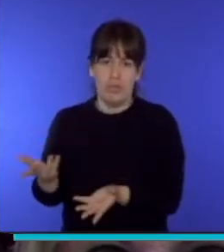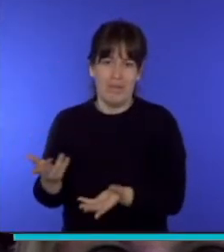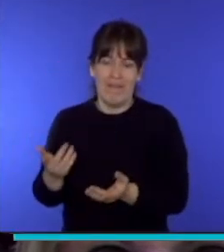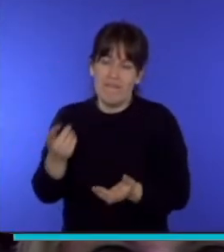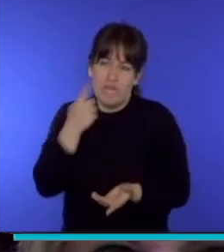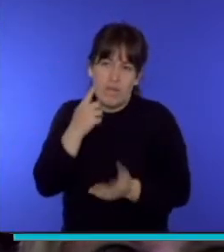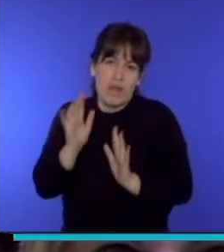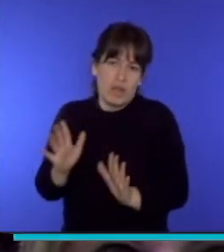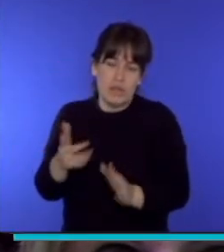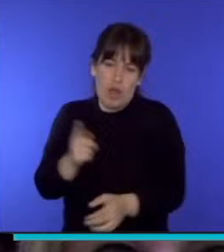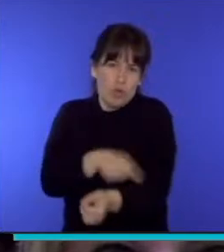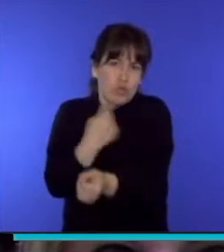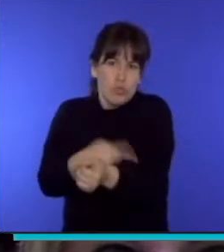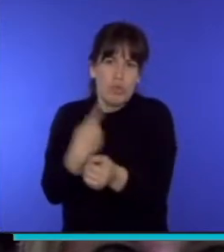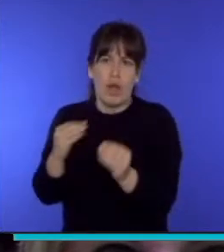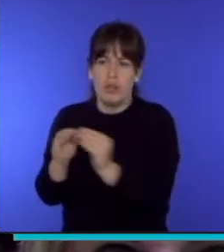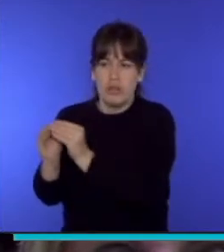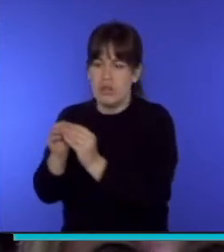eso.